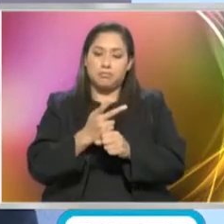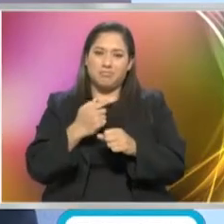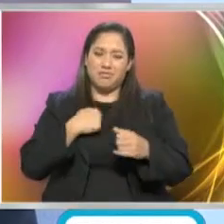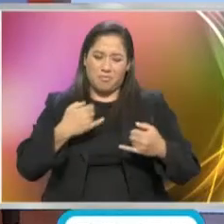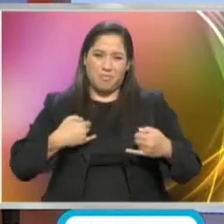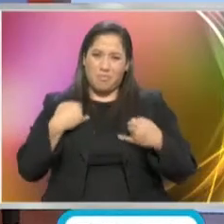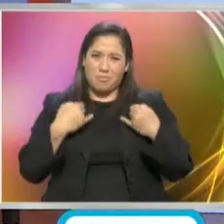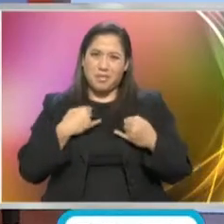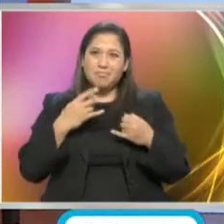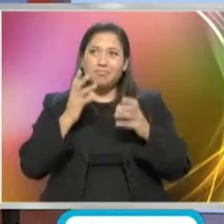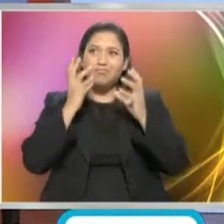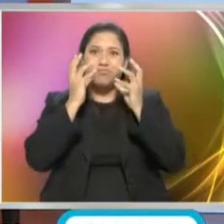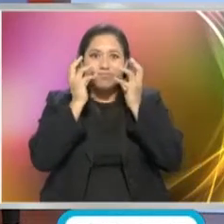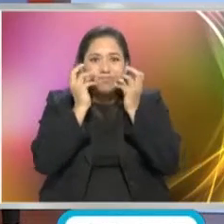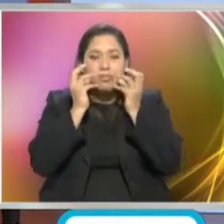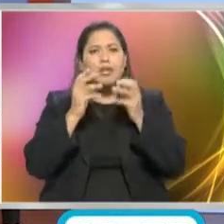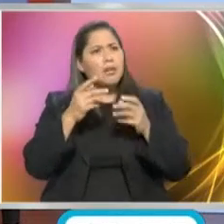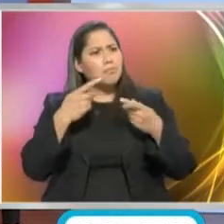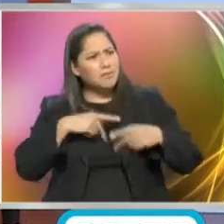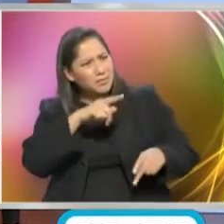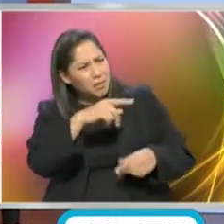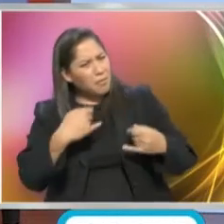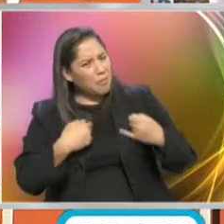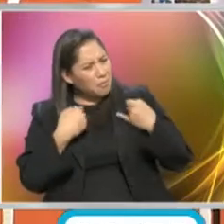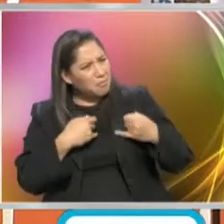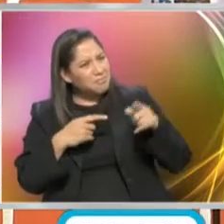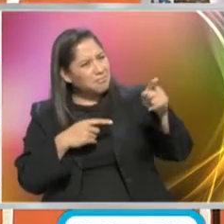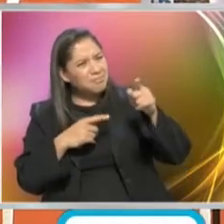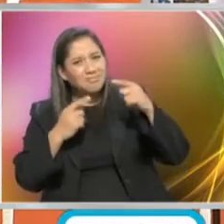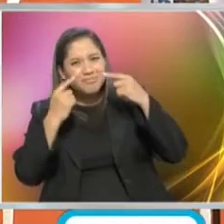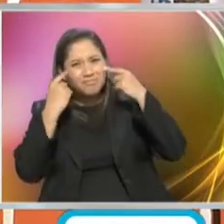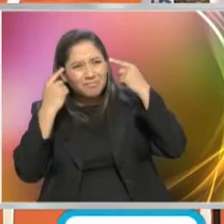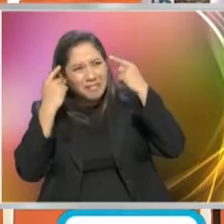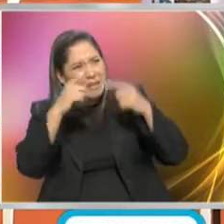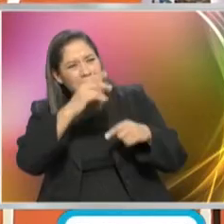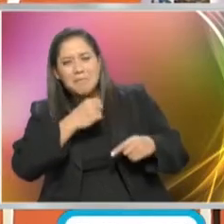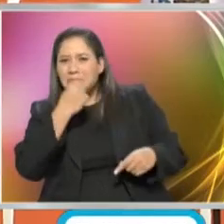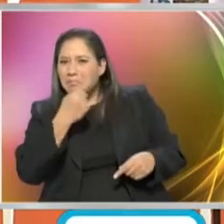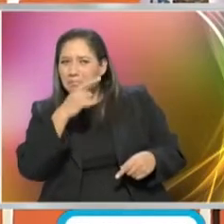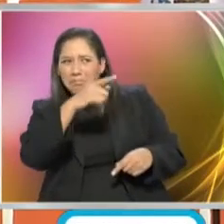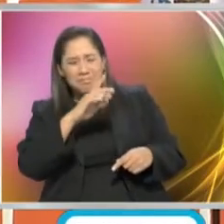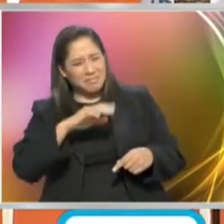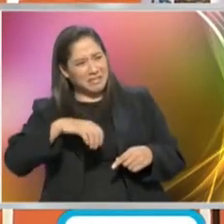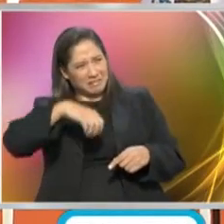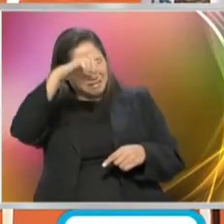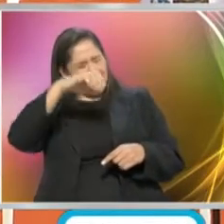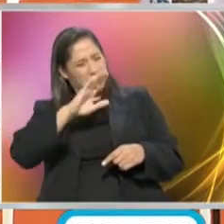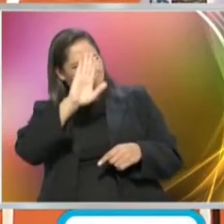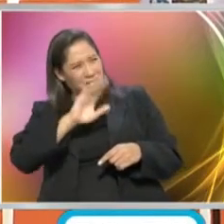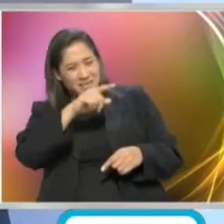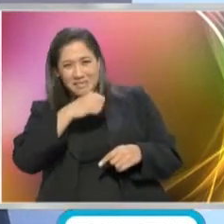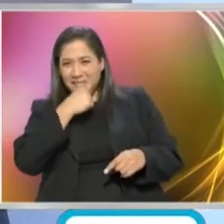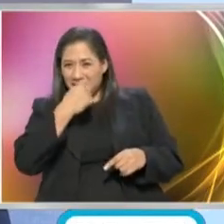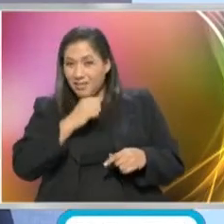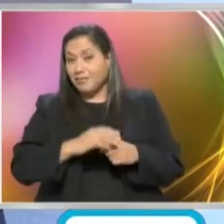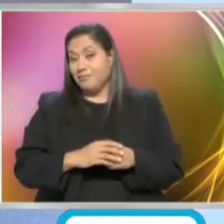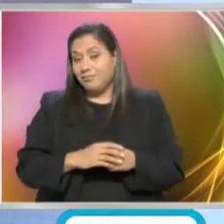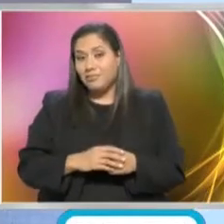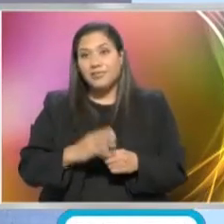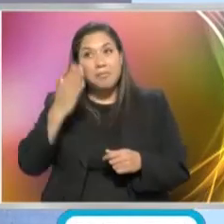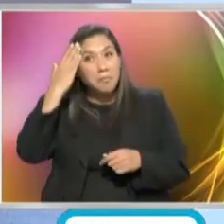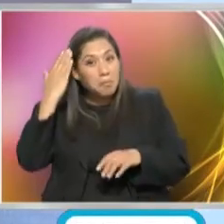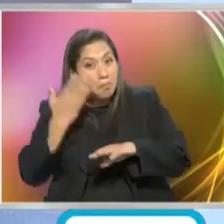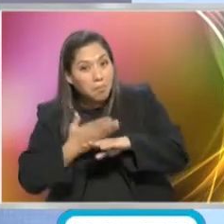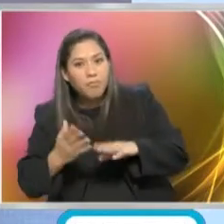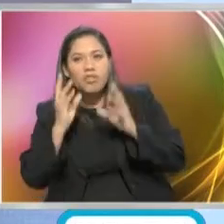Hay veces que hay gente muy joven que tiene rasgos ya de una persona de mayor edad. Ya digamos